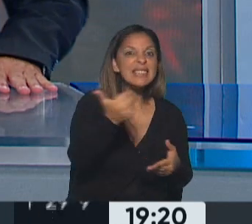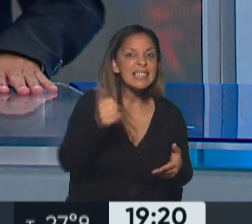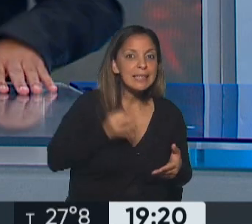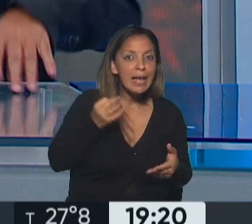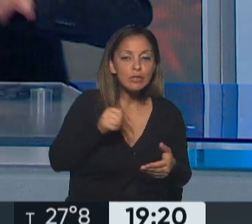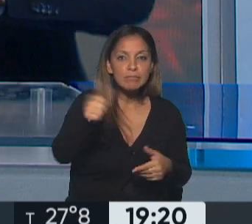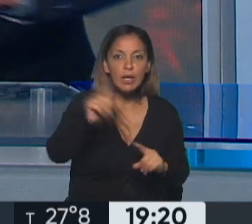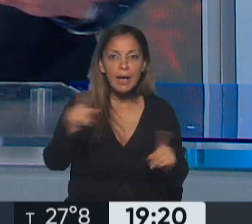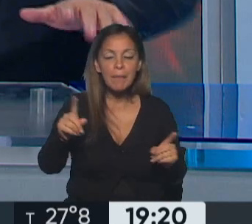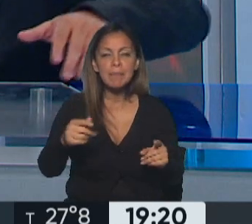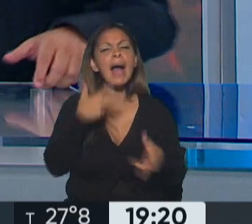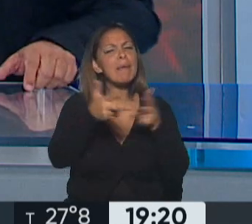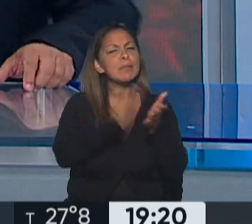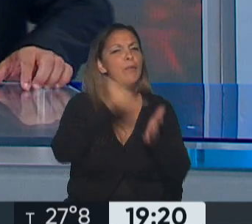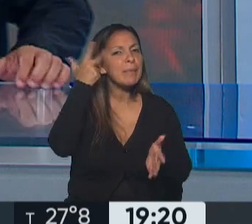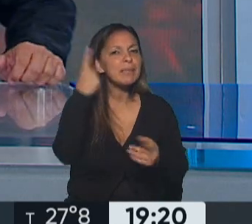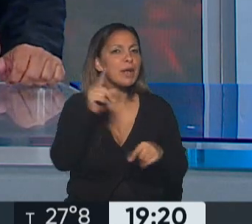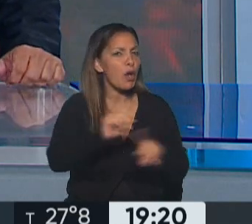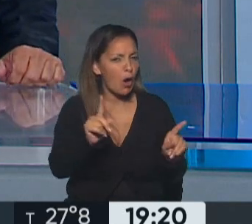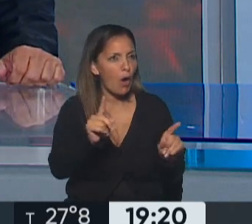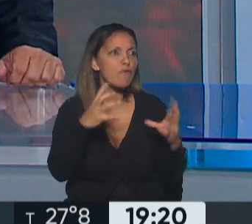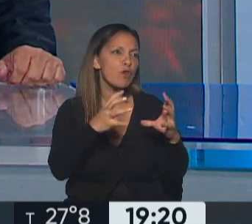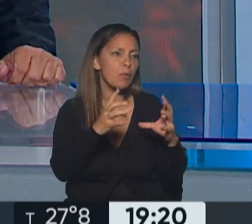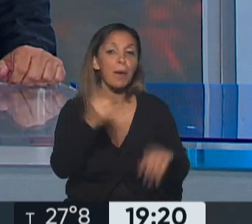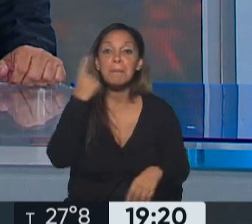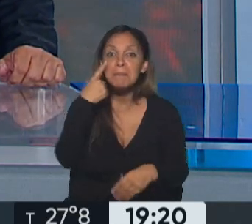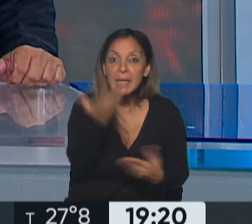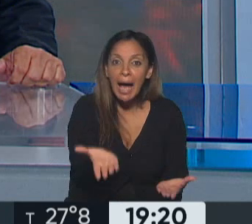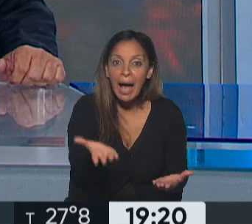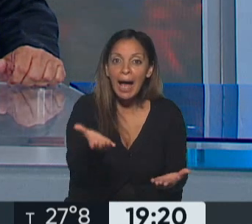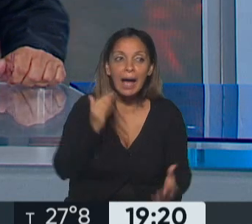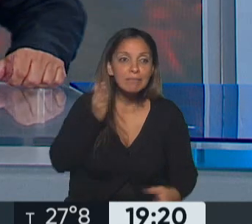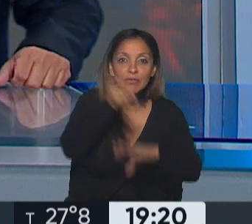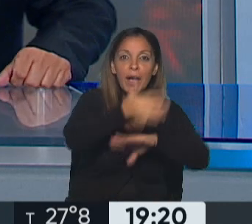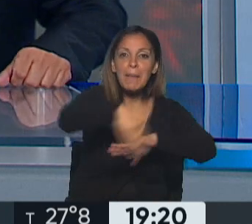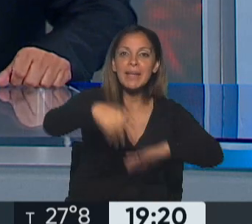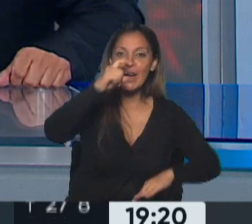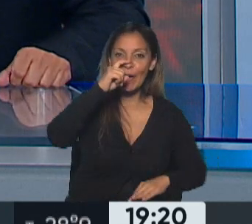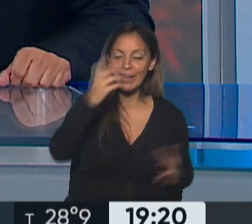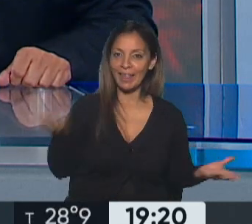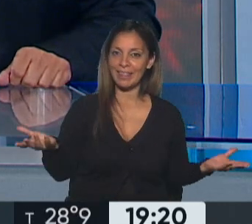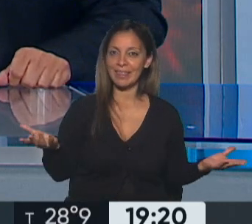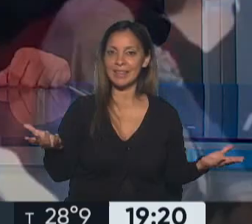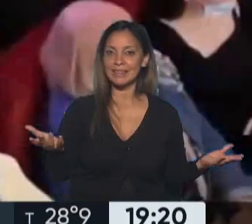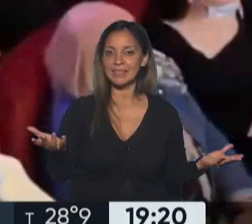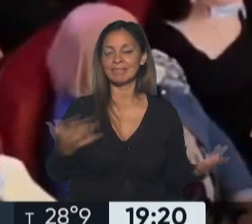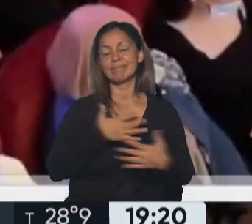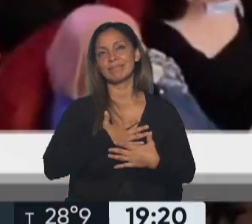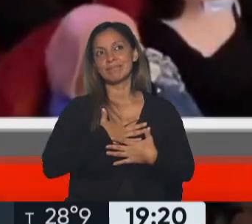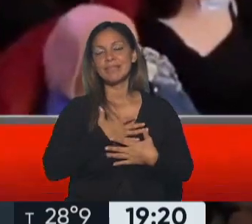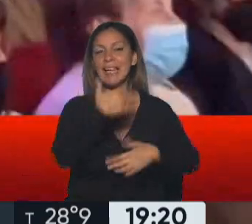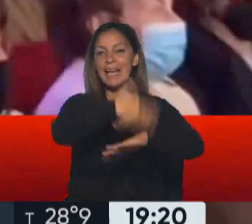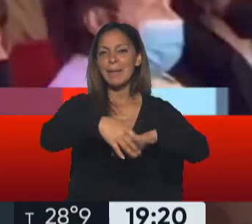Vamos a hablar de Messi, pero no futbolista. Mirá dónde fue. ¿A dónde? Estuvo en la Avenida Corrientes, esta tan querida avenida